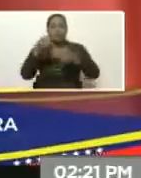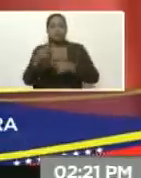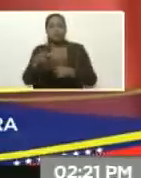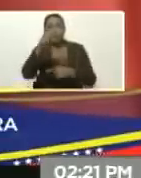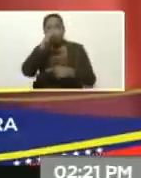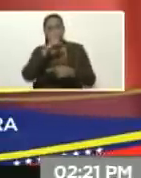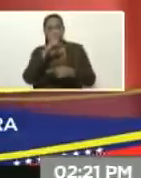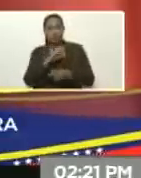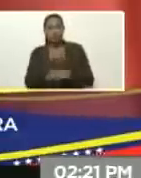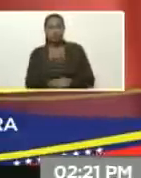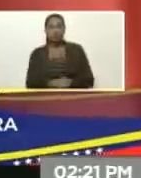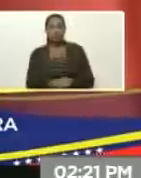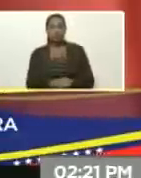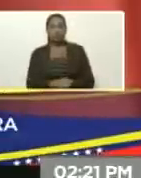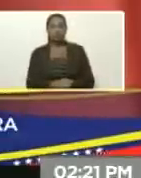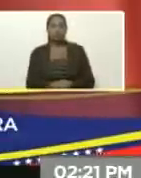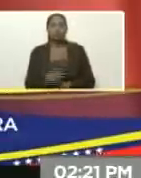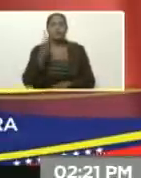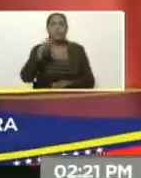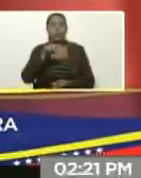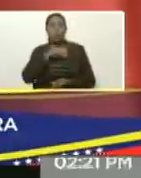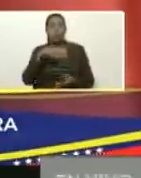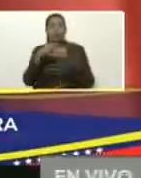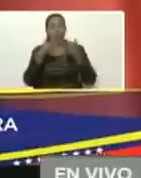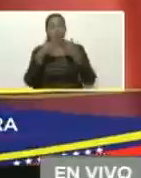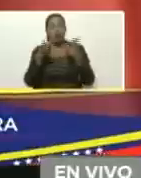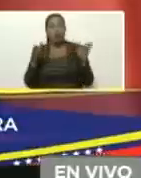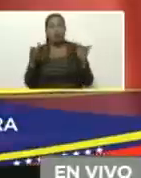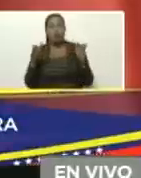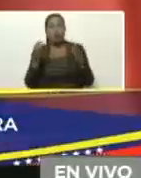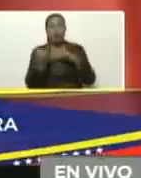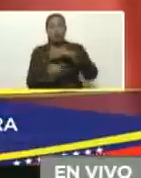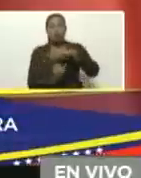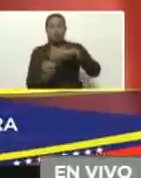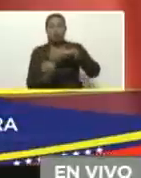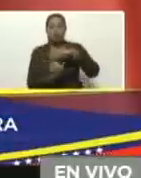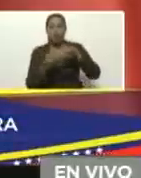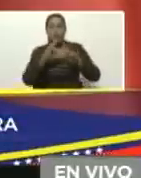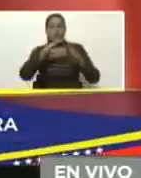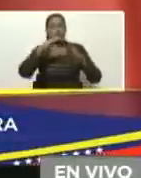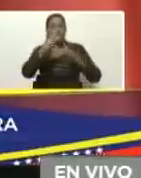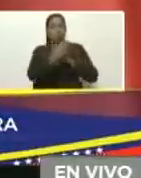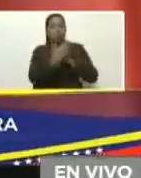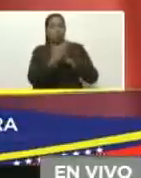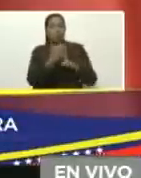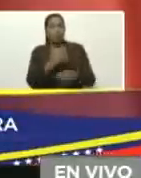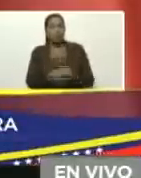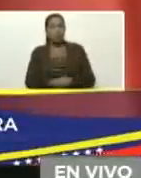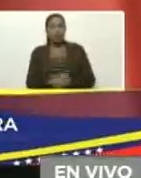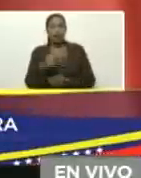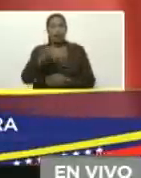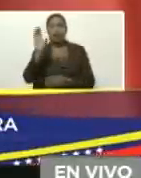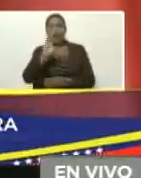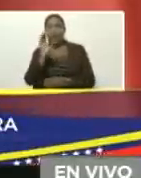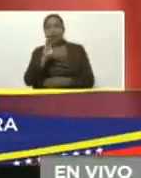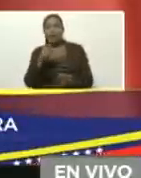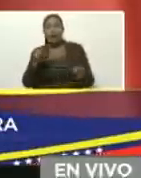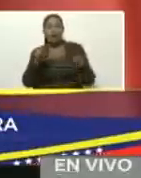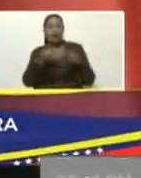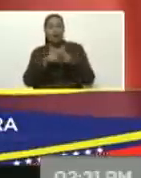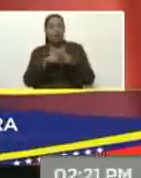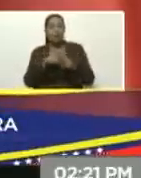siguientes. También vamos a abrir un instituto de cultura y un USEMRE en Caracas y vamos